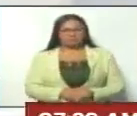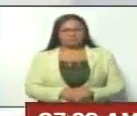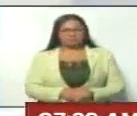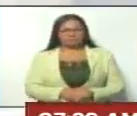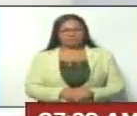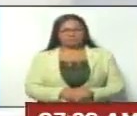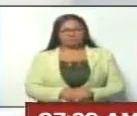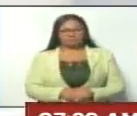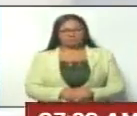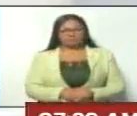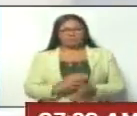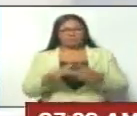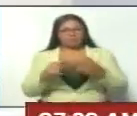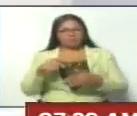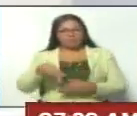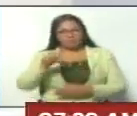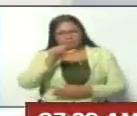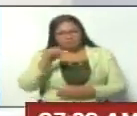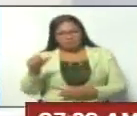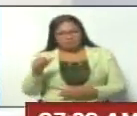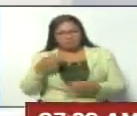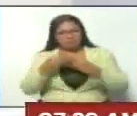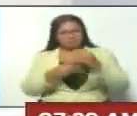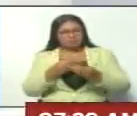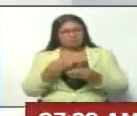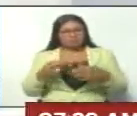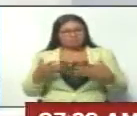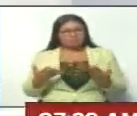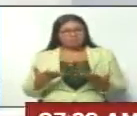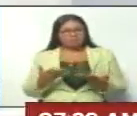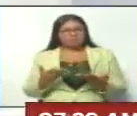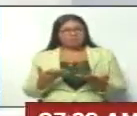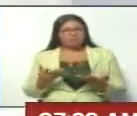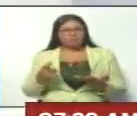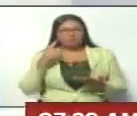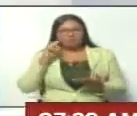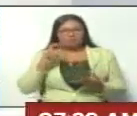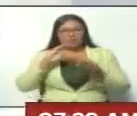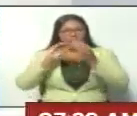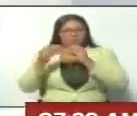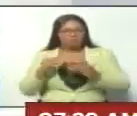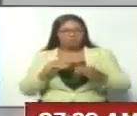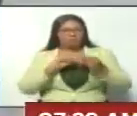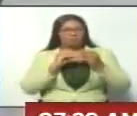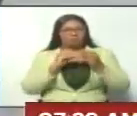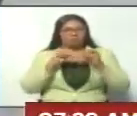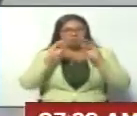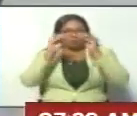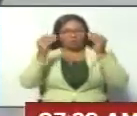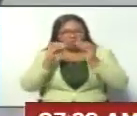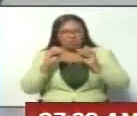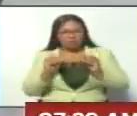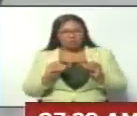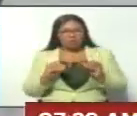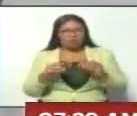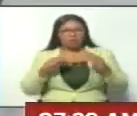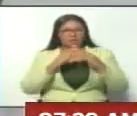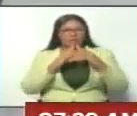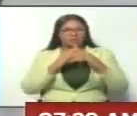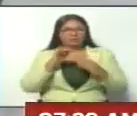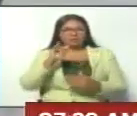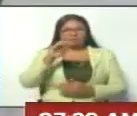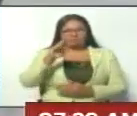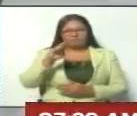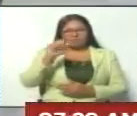hasta esta semana, estuvo esa escultura en lo que se llama la Casón Ibarra, en